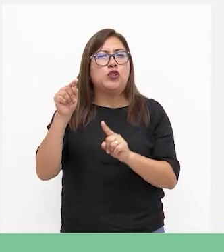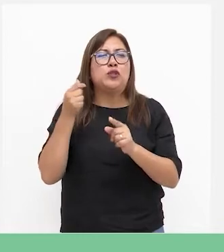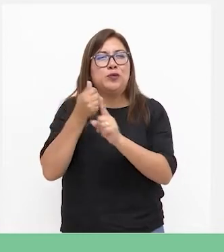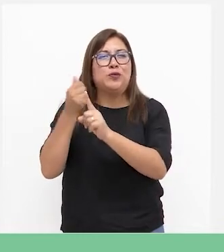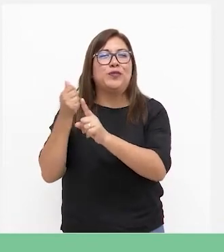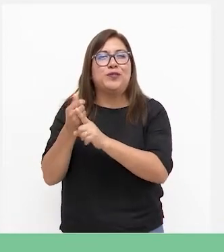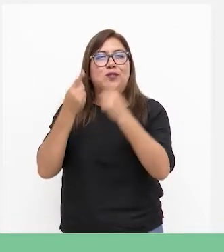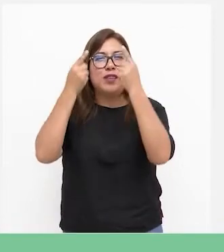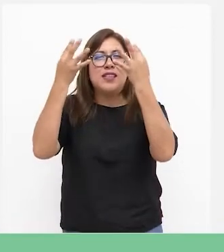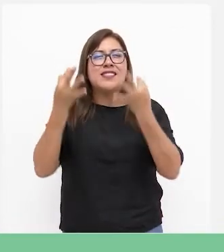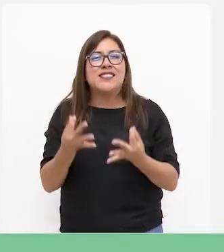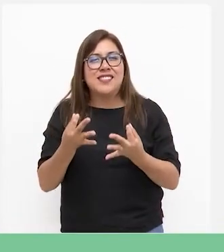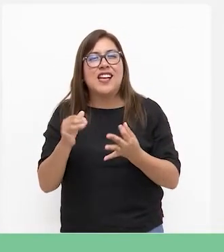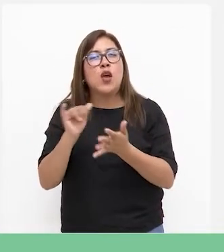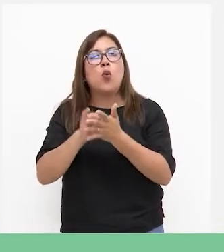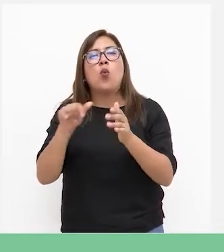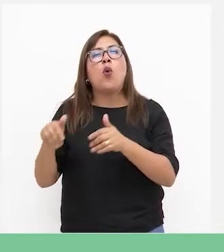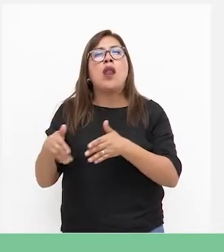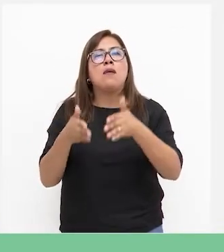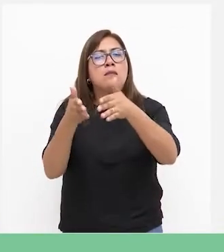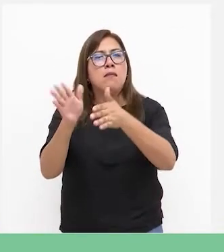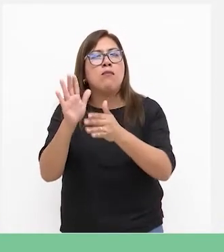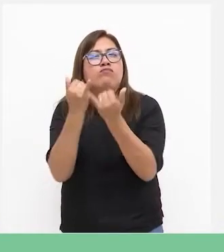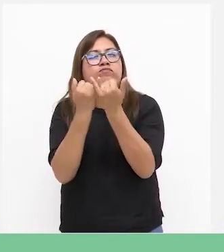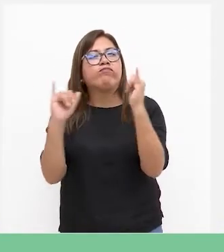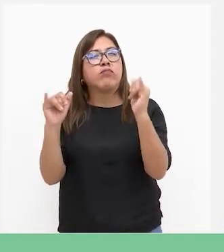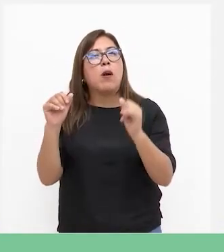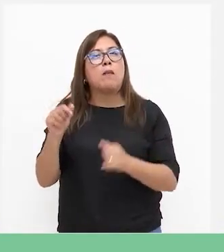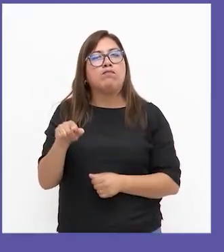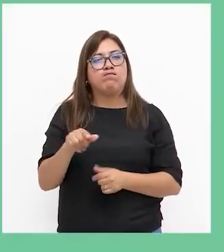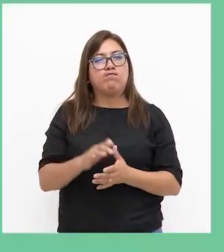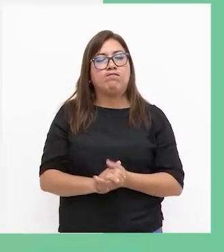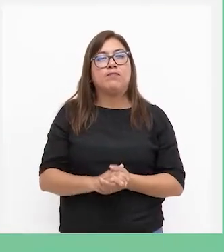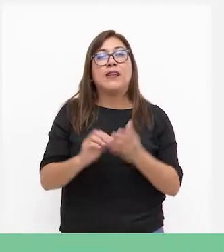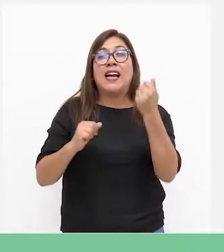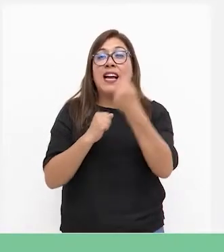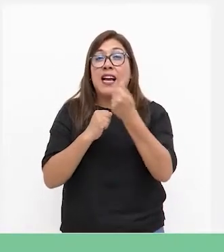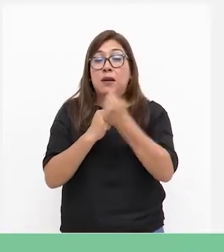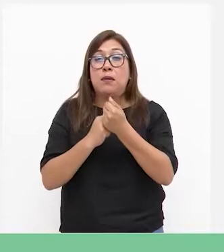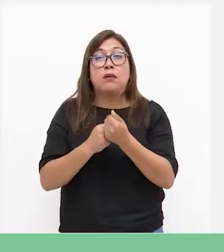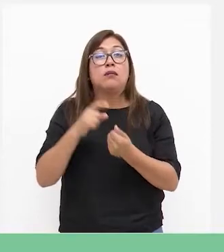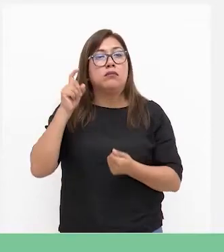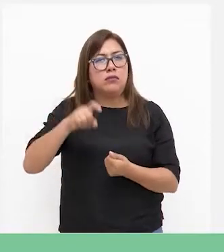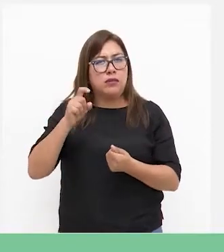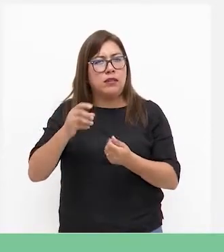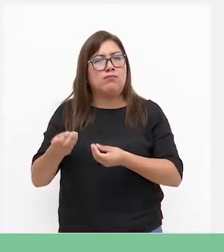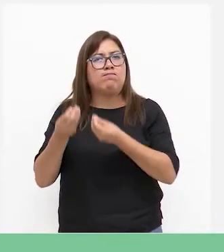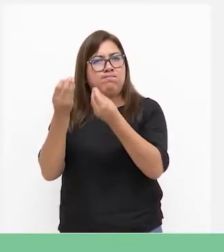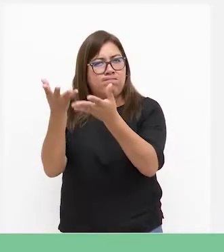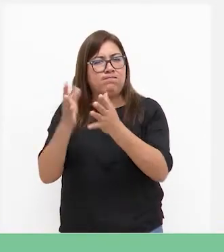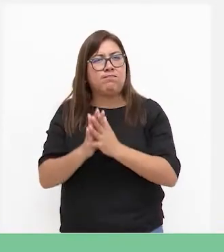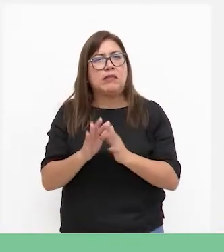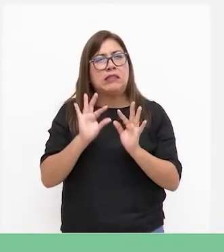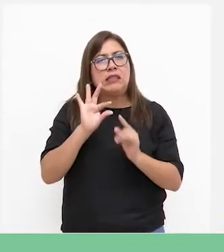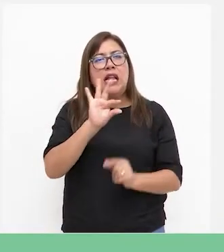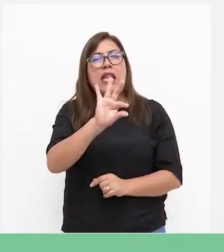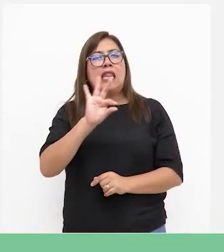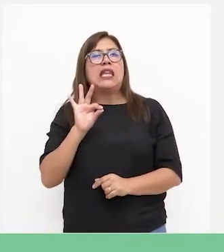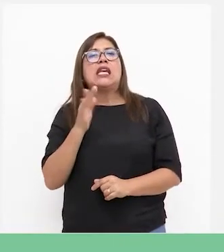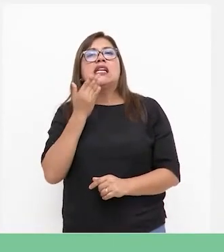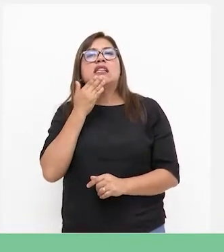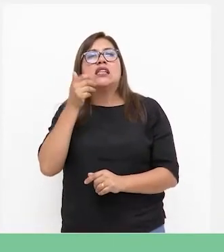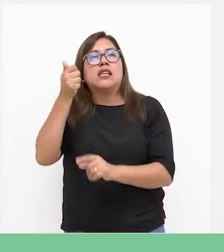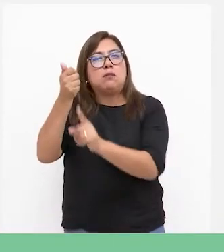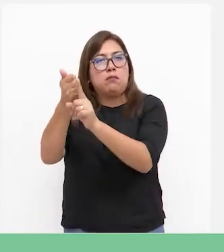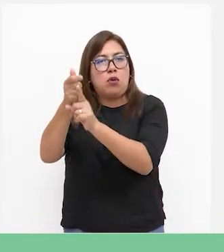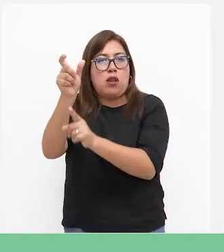propias decisiones de la manera más autónoma posible. Los apoyos deben ser elegidos por la propia